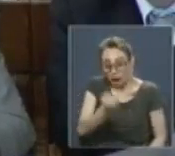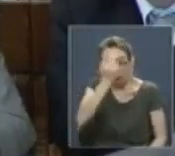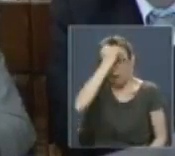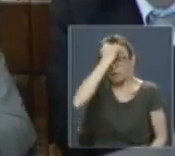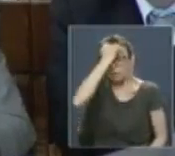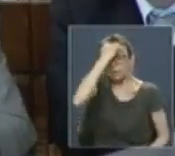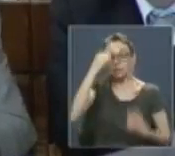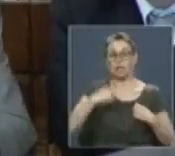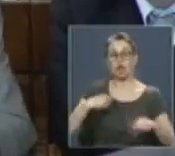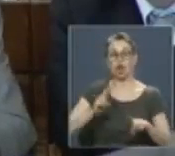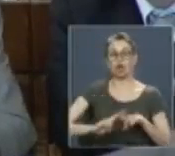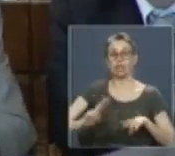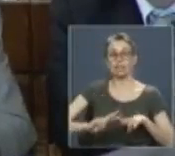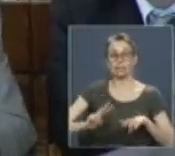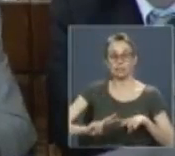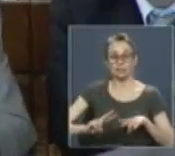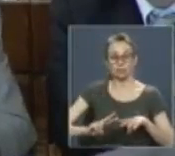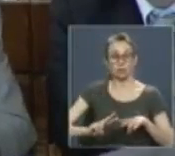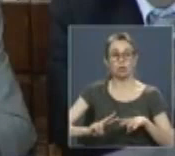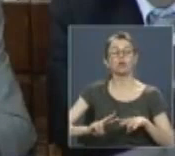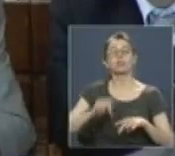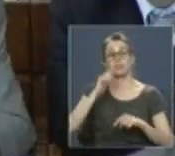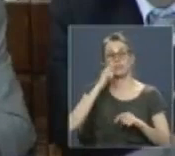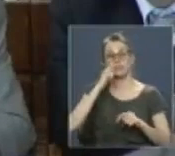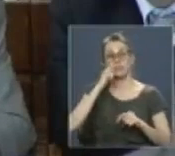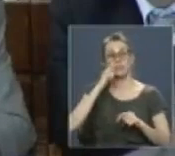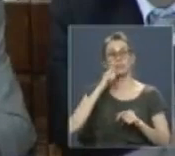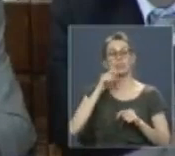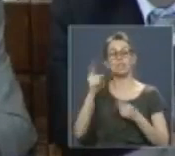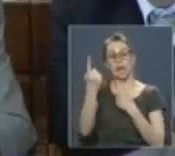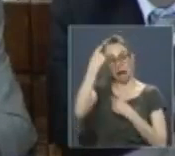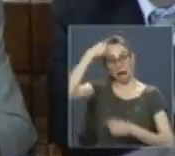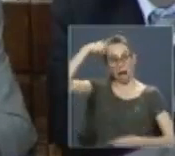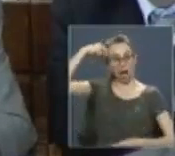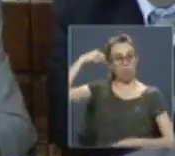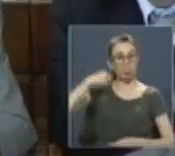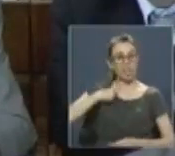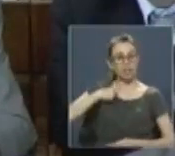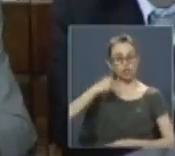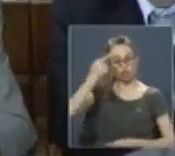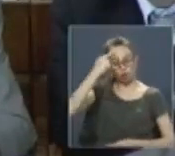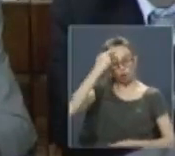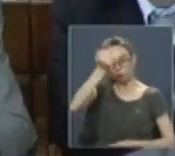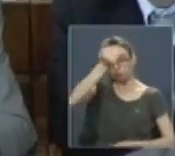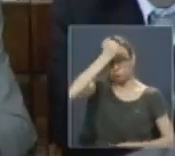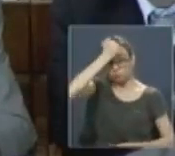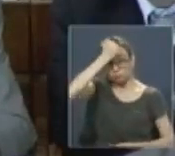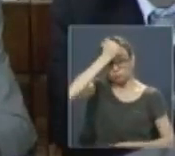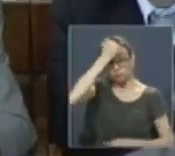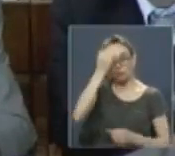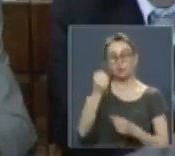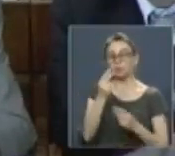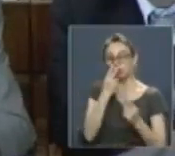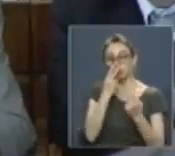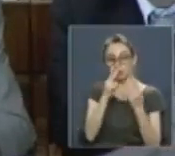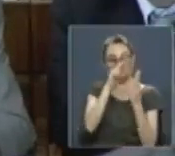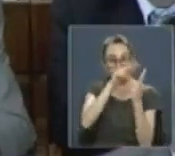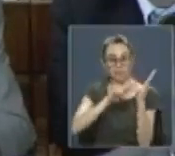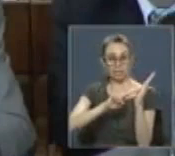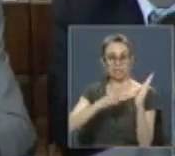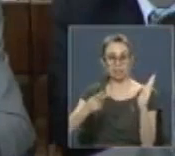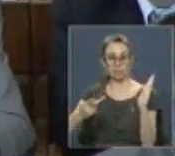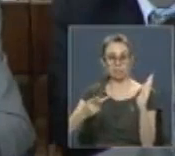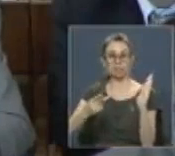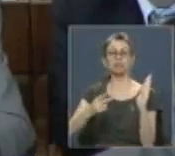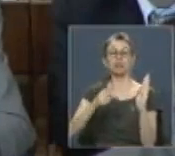una conducta realizada, importa un comportamiento de su fuero interno, lo cual a todas luces y bajo cualquier interpretación que la